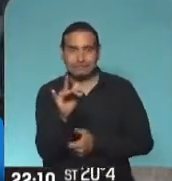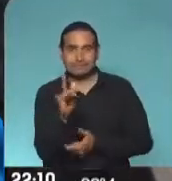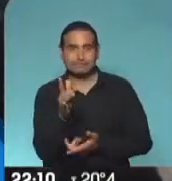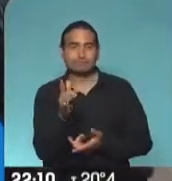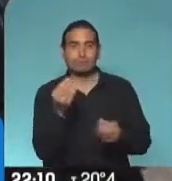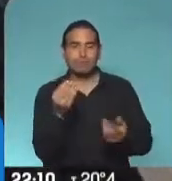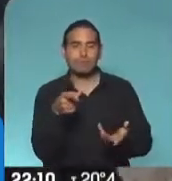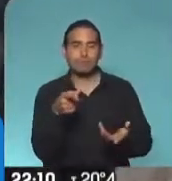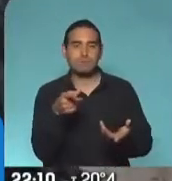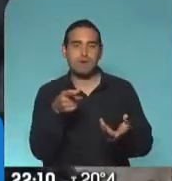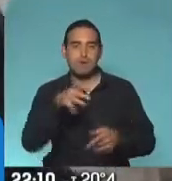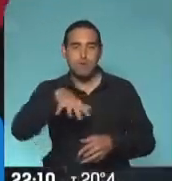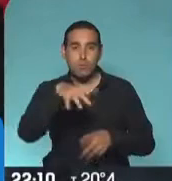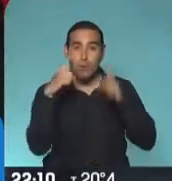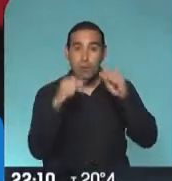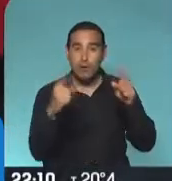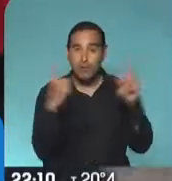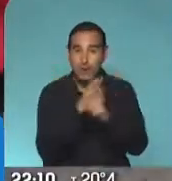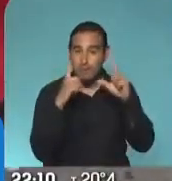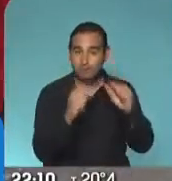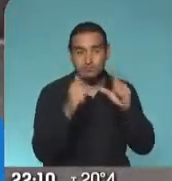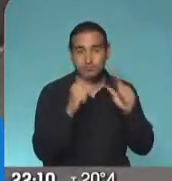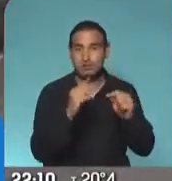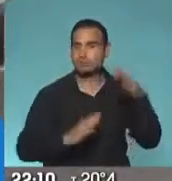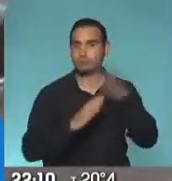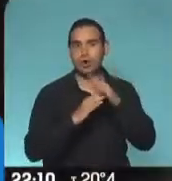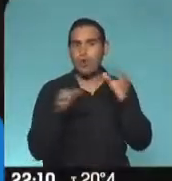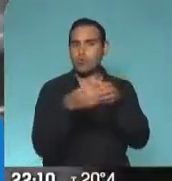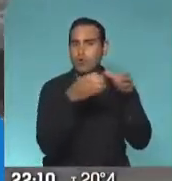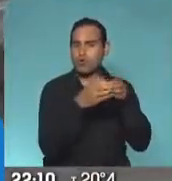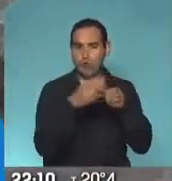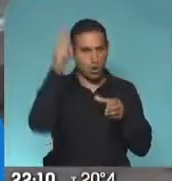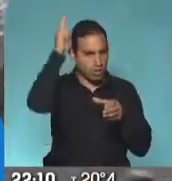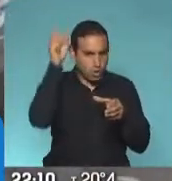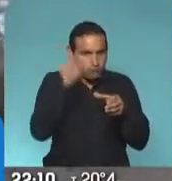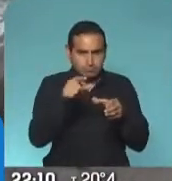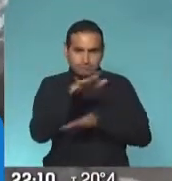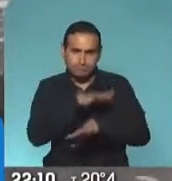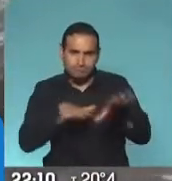la dirección del conflicto lo están llevando las propias organizaciones indígenas, que ya inclusive se van